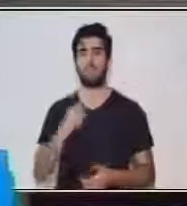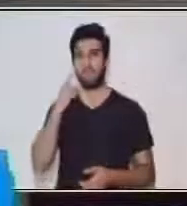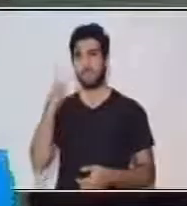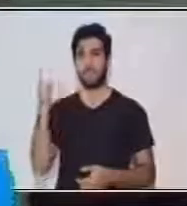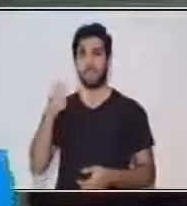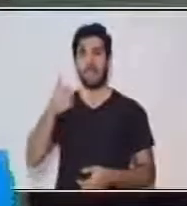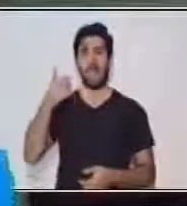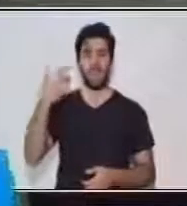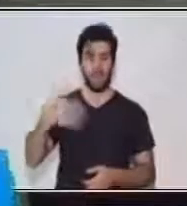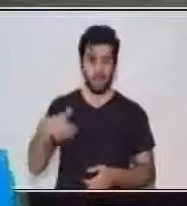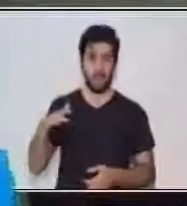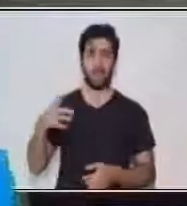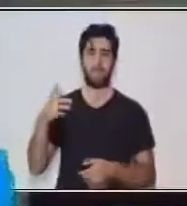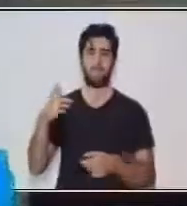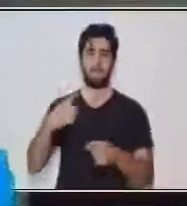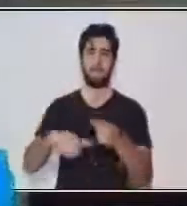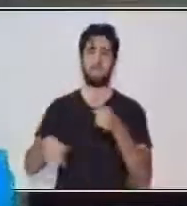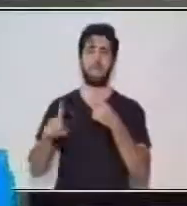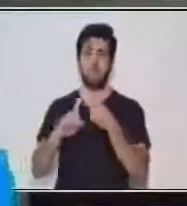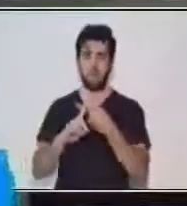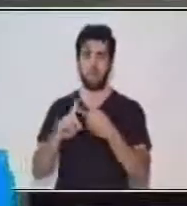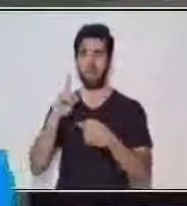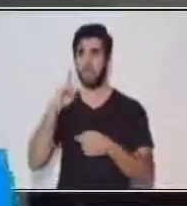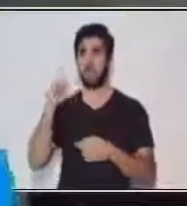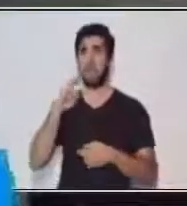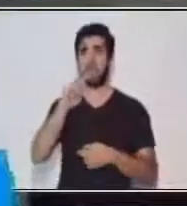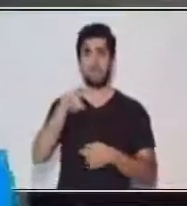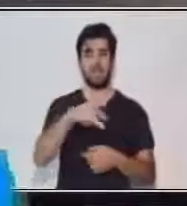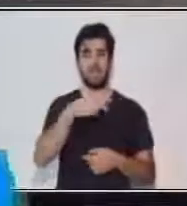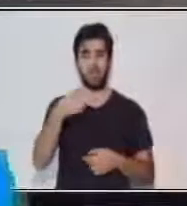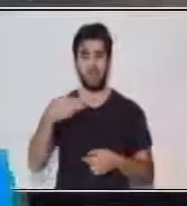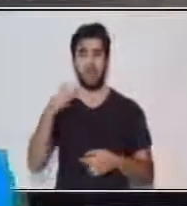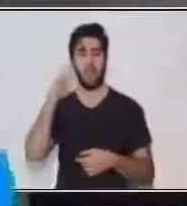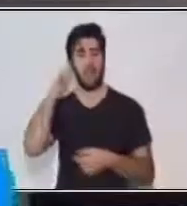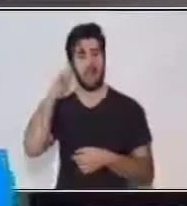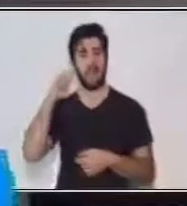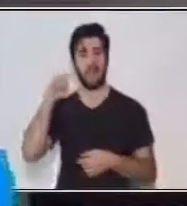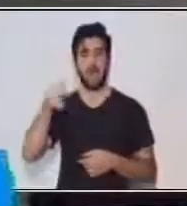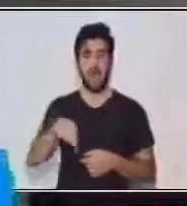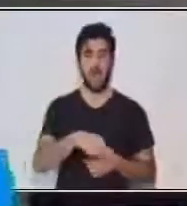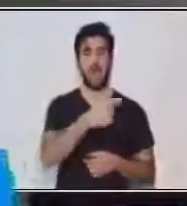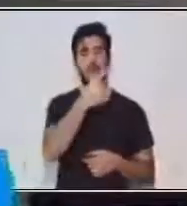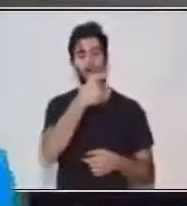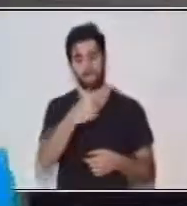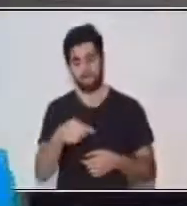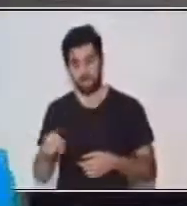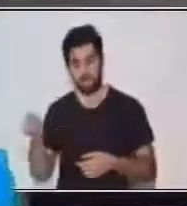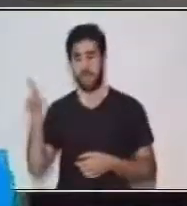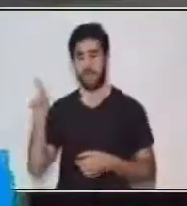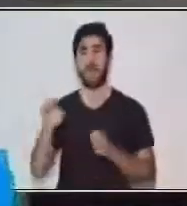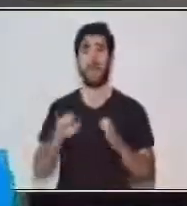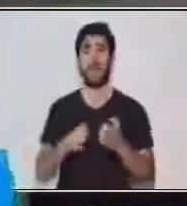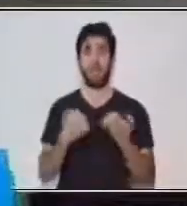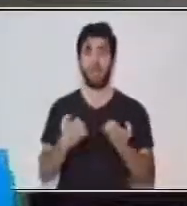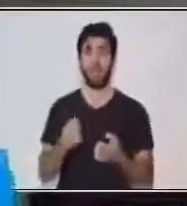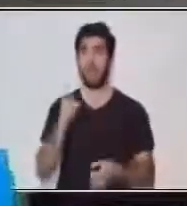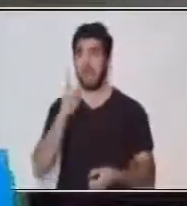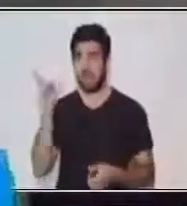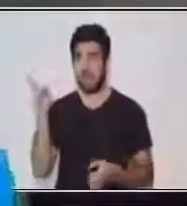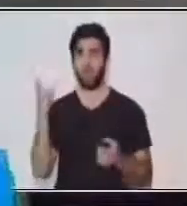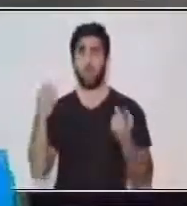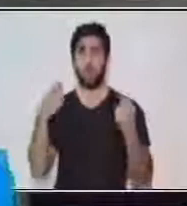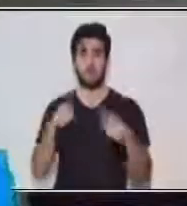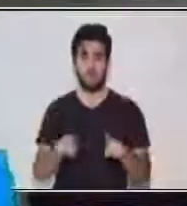es máxima y es igual a la gravedad. Entonces, eso es lo que está ocurriendo